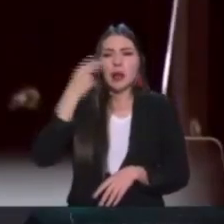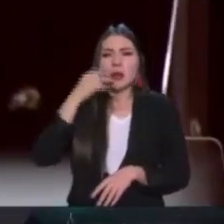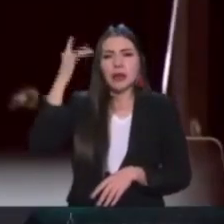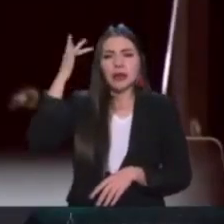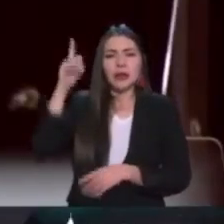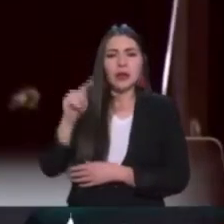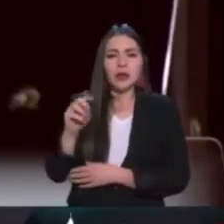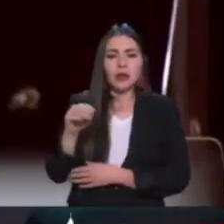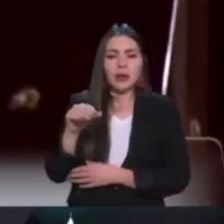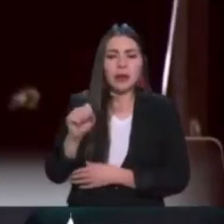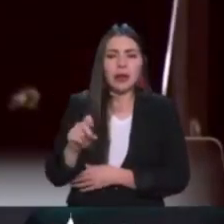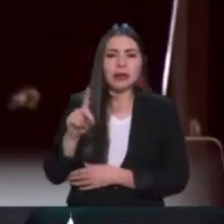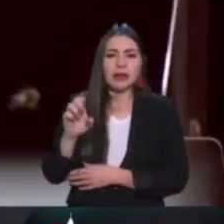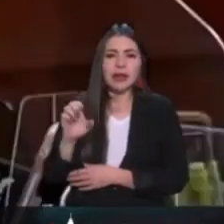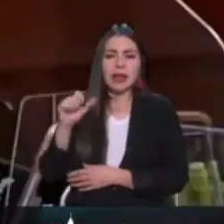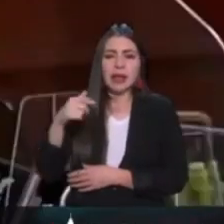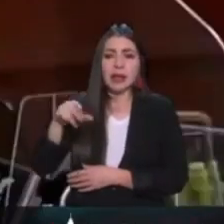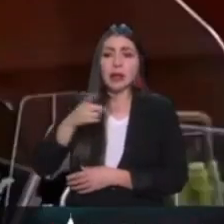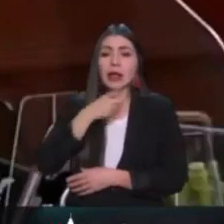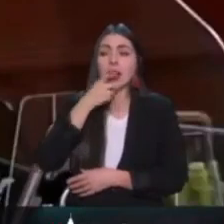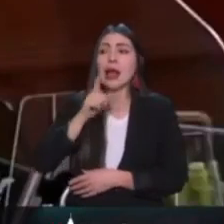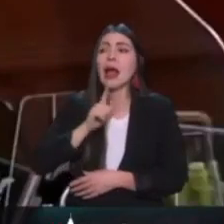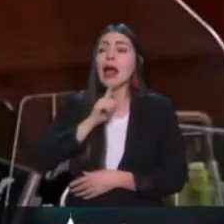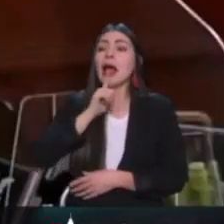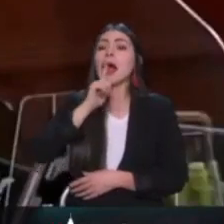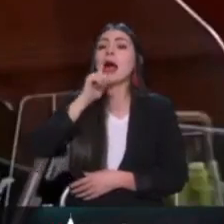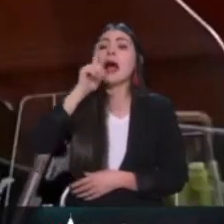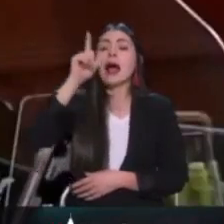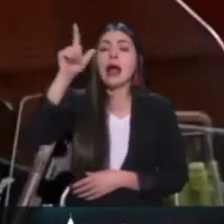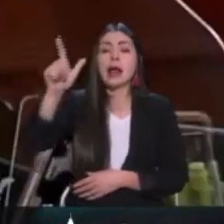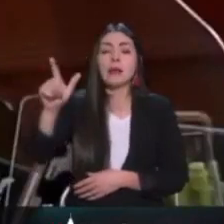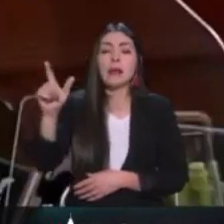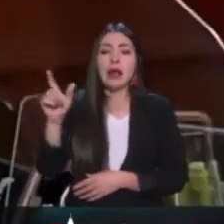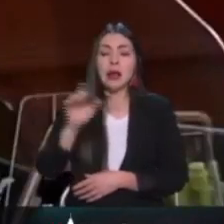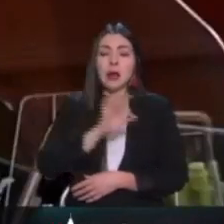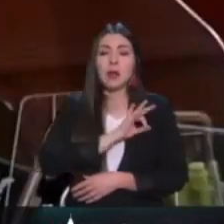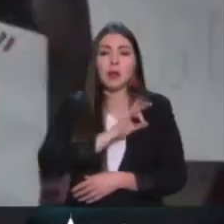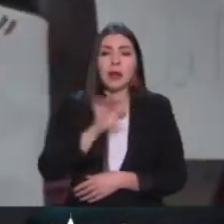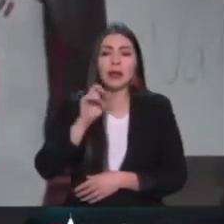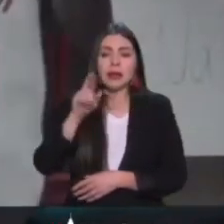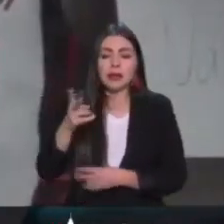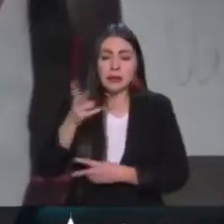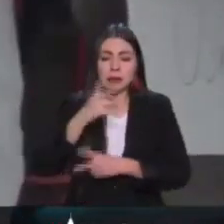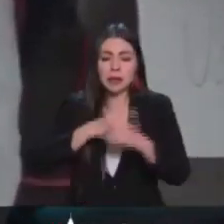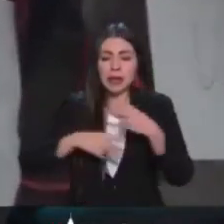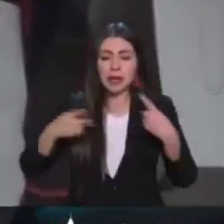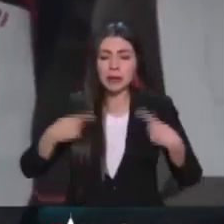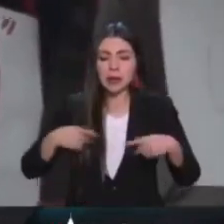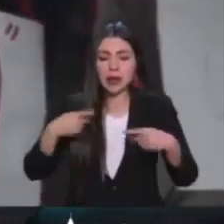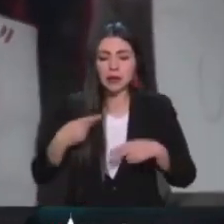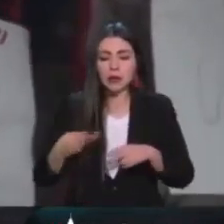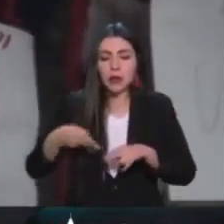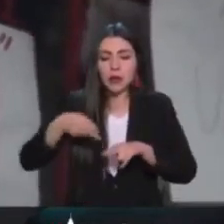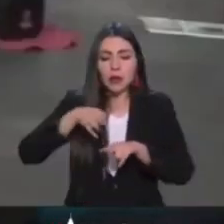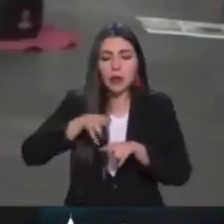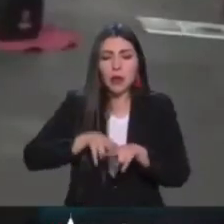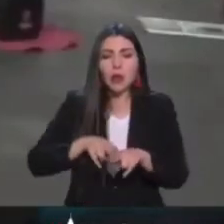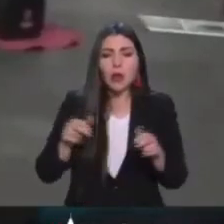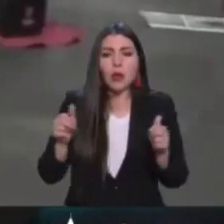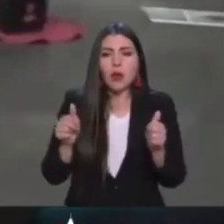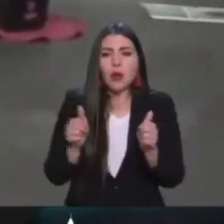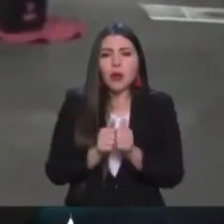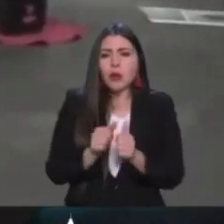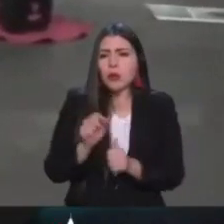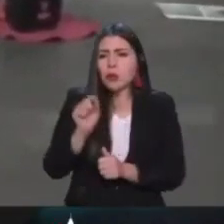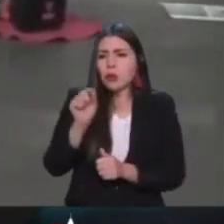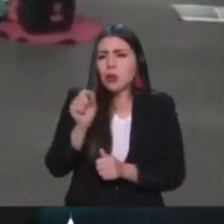alma solamente podía encarnarse en una persona con la presencia de un sistema neurológico, con lo